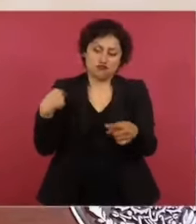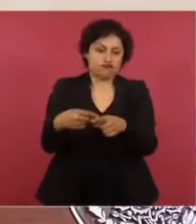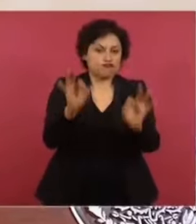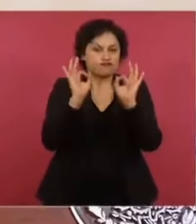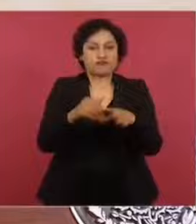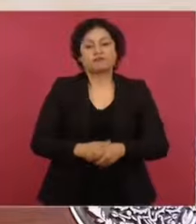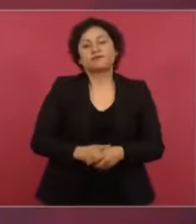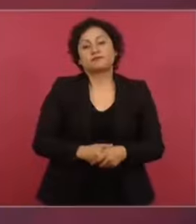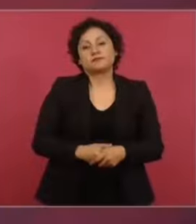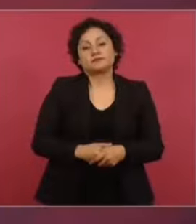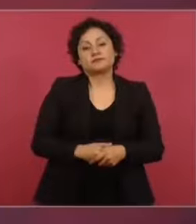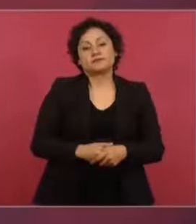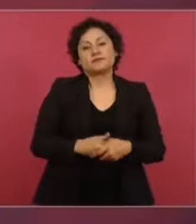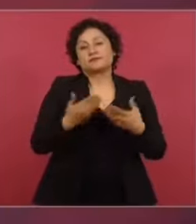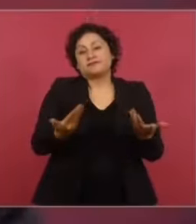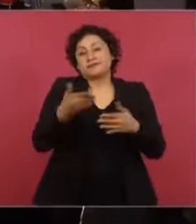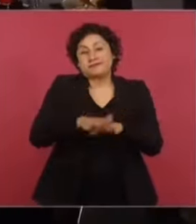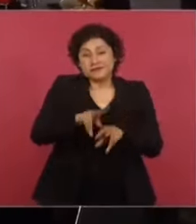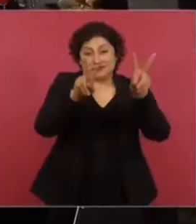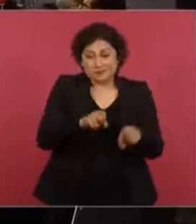acerca de que en el mes de Veracruz